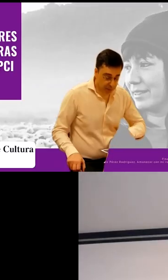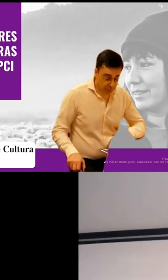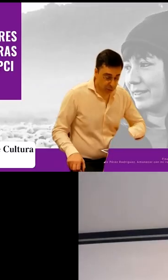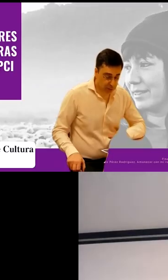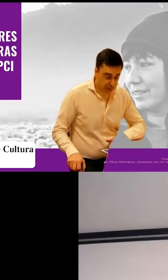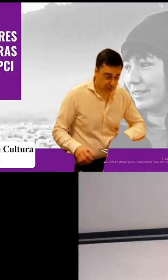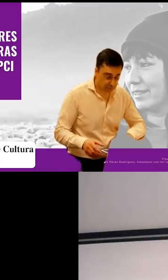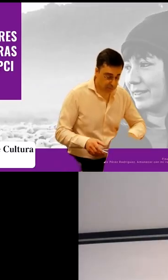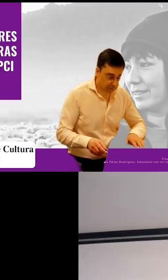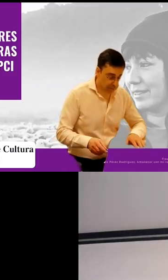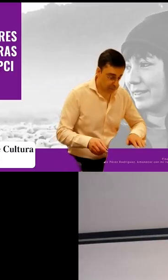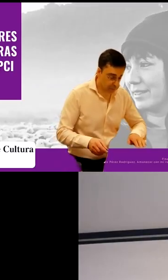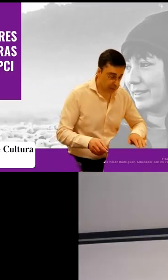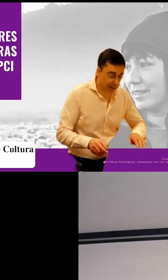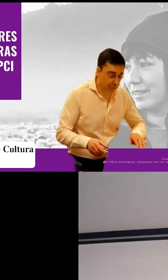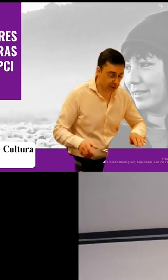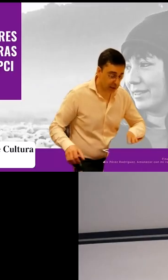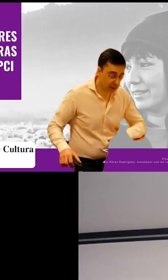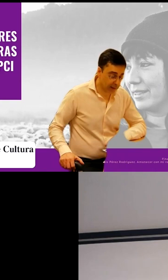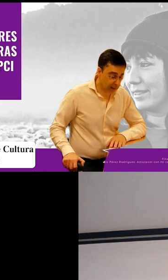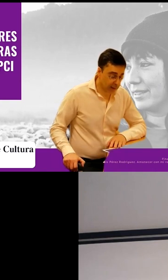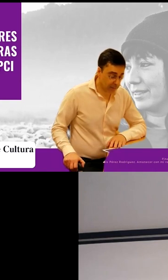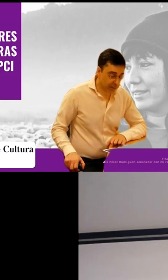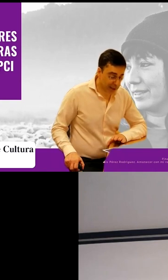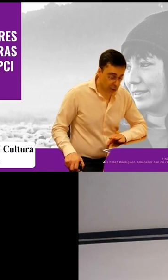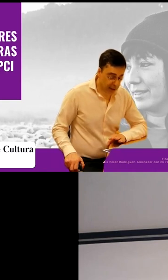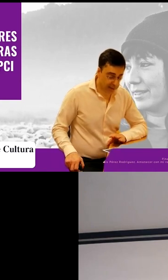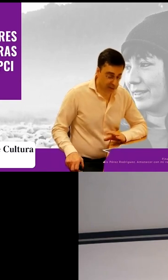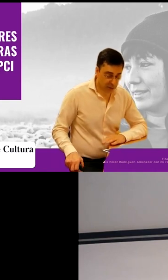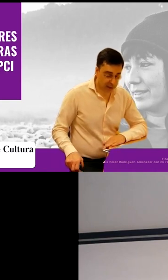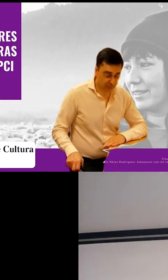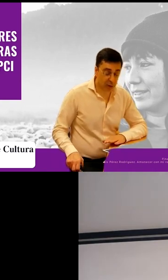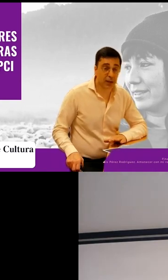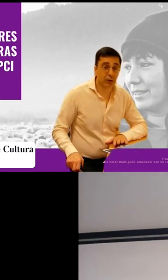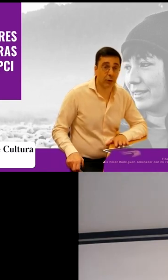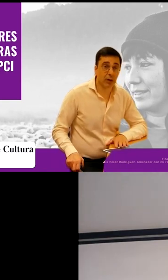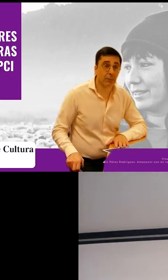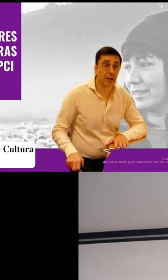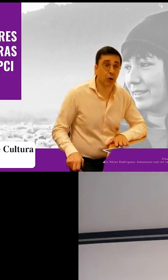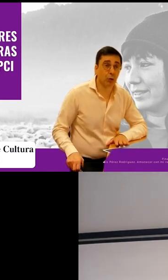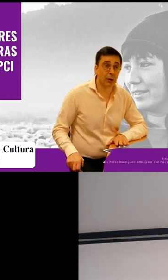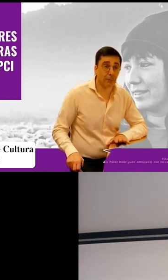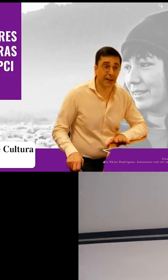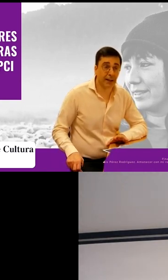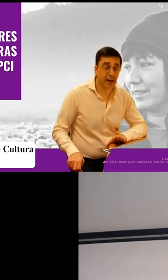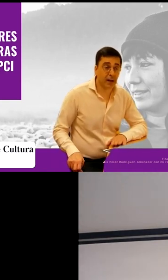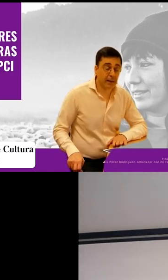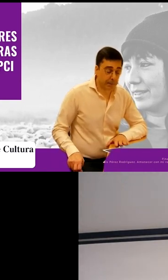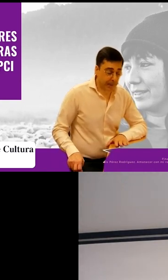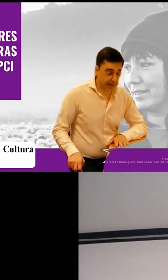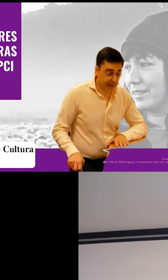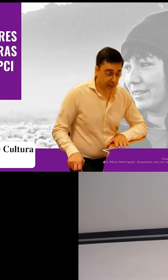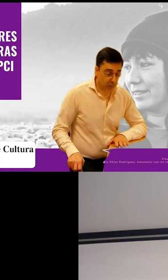bueno, hemos preparado estas primeras jornadas online de mujeres portadoras del patrimonio cultural inmaterial.